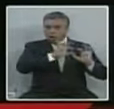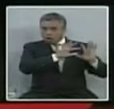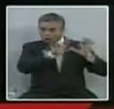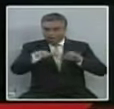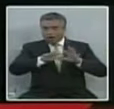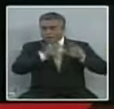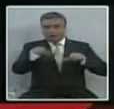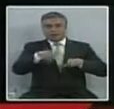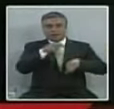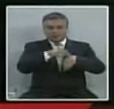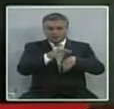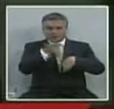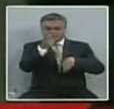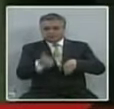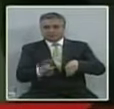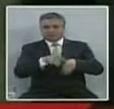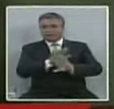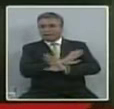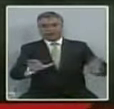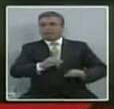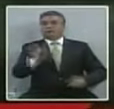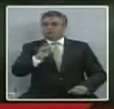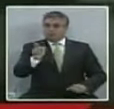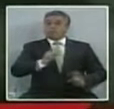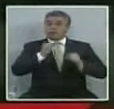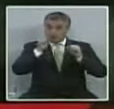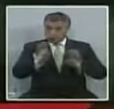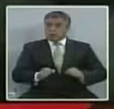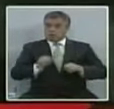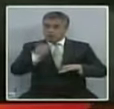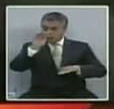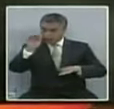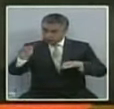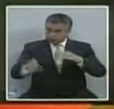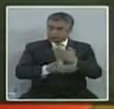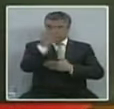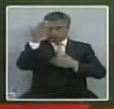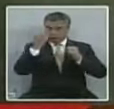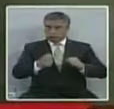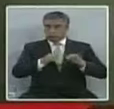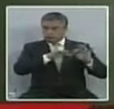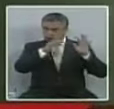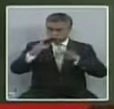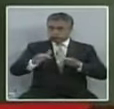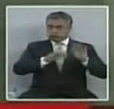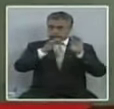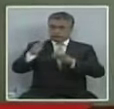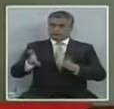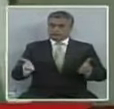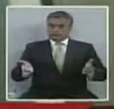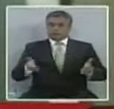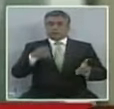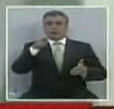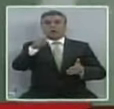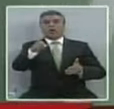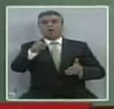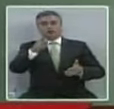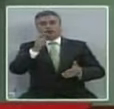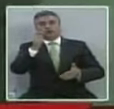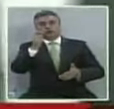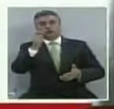fenómeno que no dura un instante, sino que podría incluso llegar hasta el amanecer, Marcelo. Ciertamente, los tsunamis